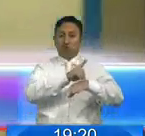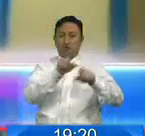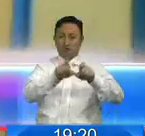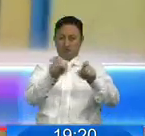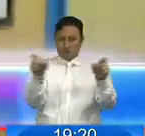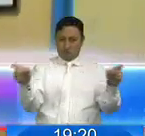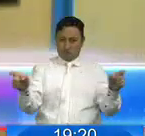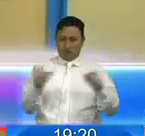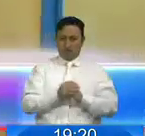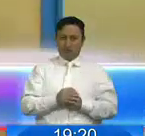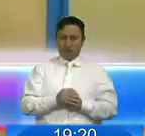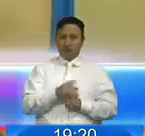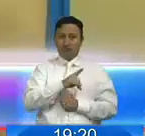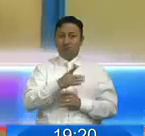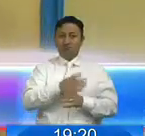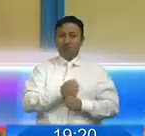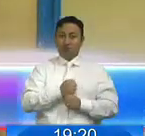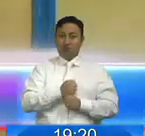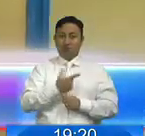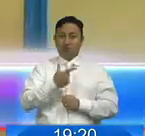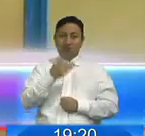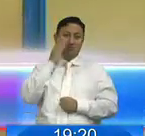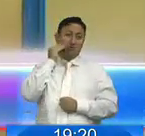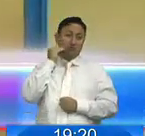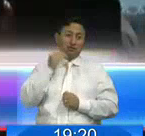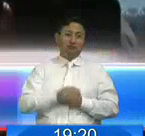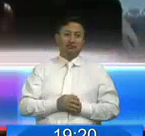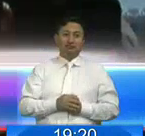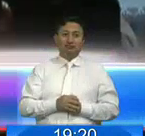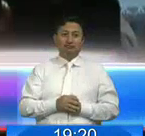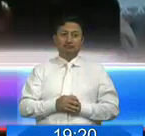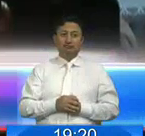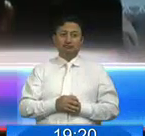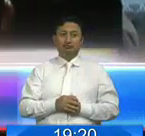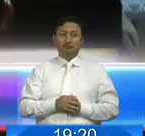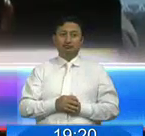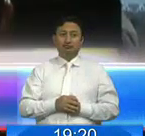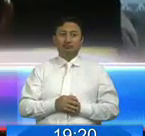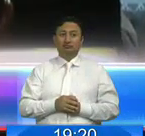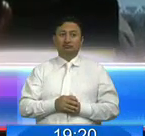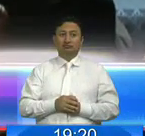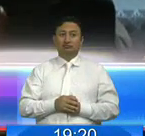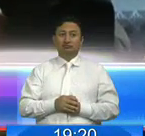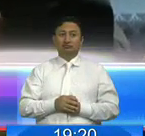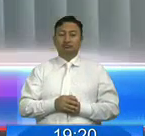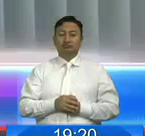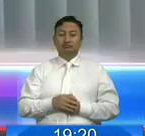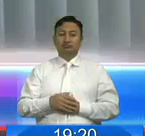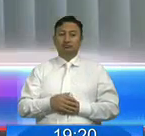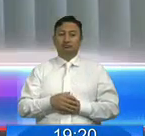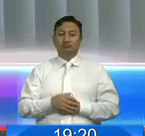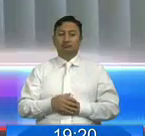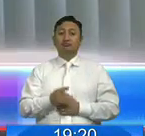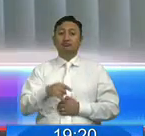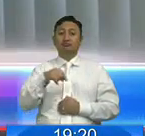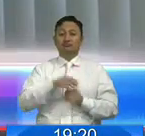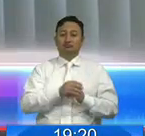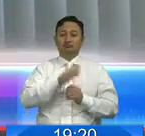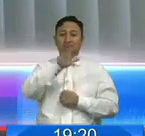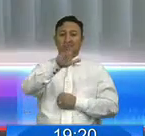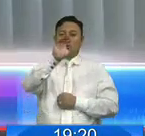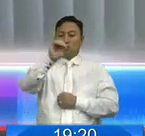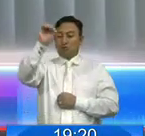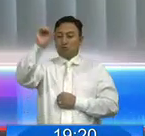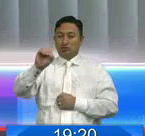en seguridad por vocación. Buenos días, muchachos. Reducir al 50% los índices delictivos de